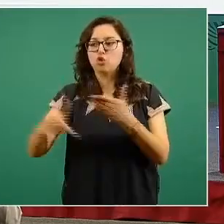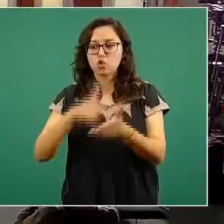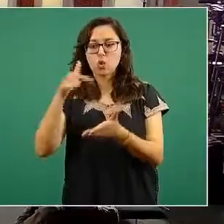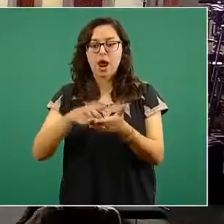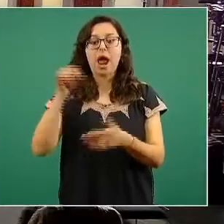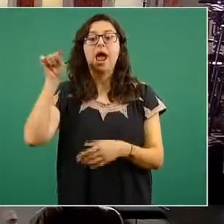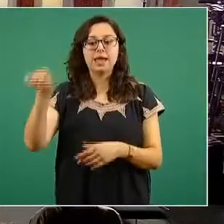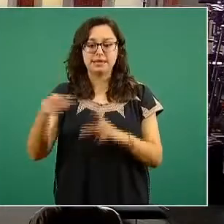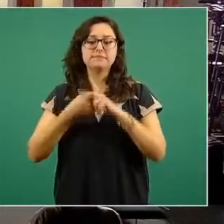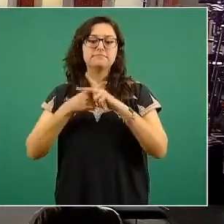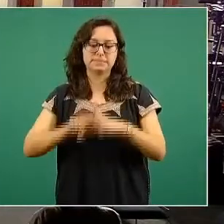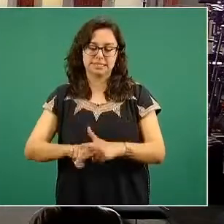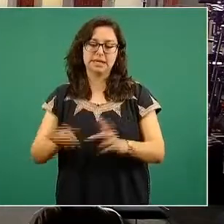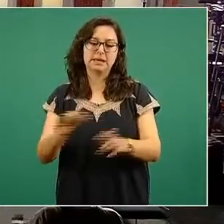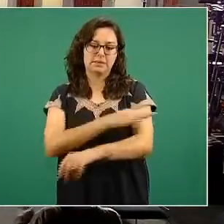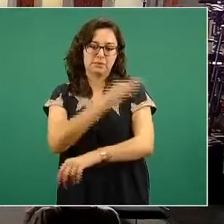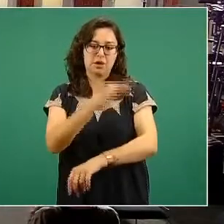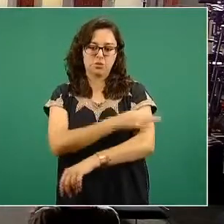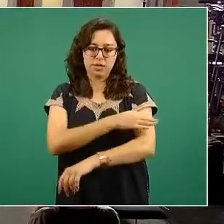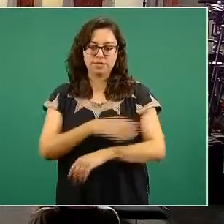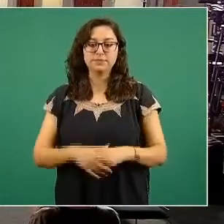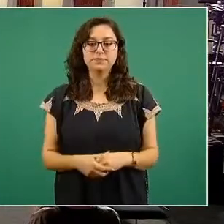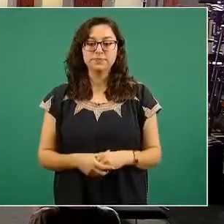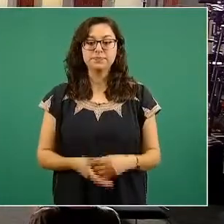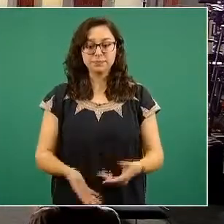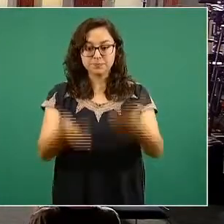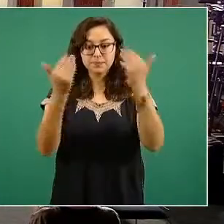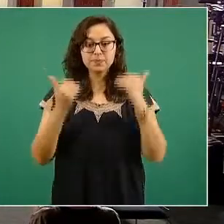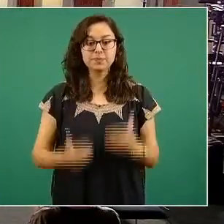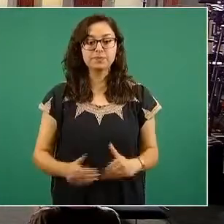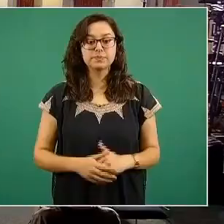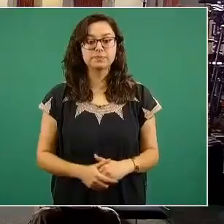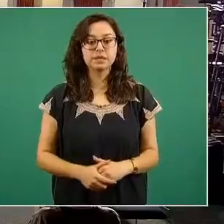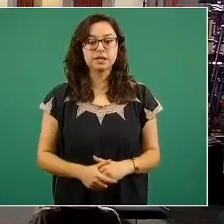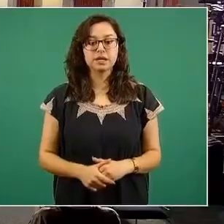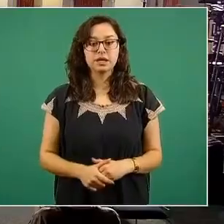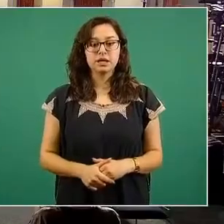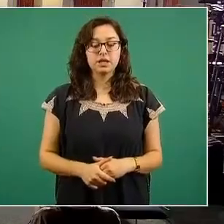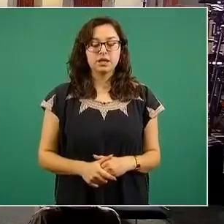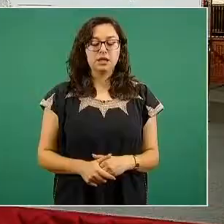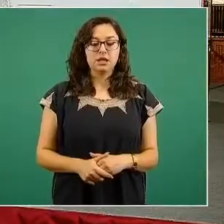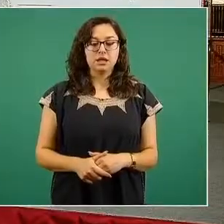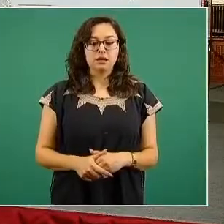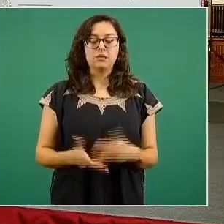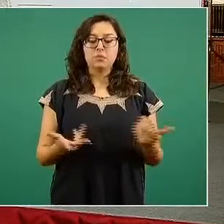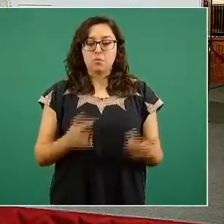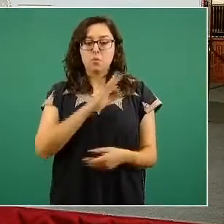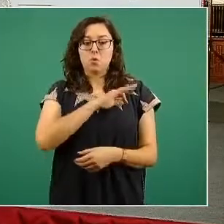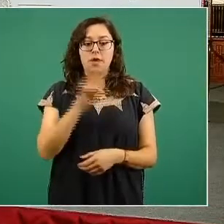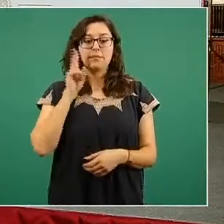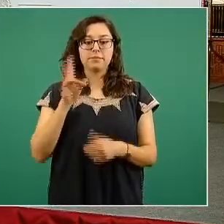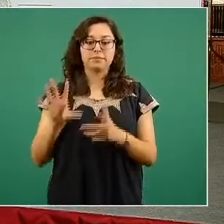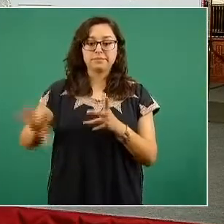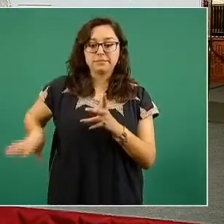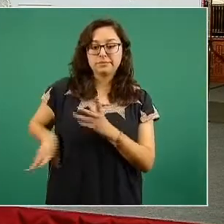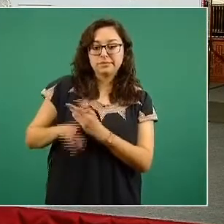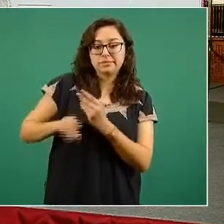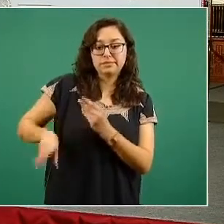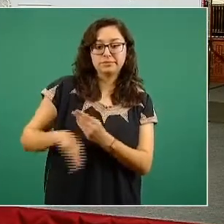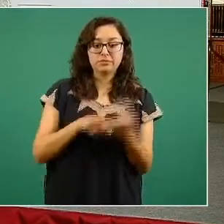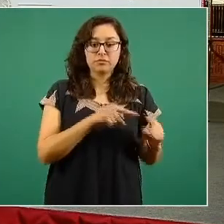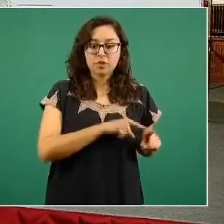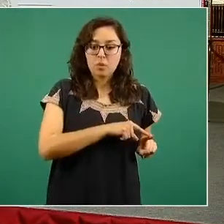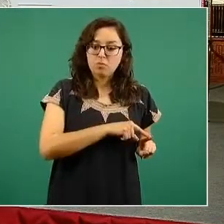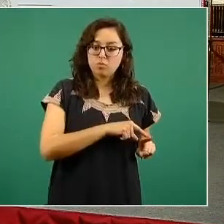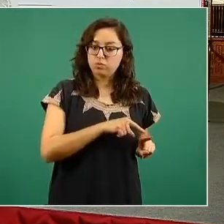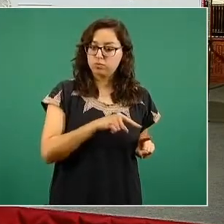como vacunación masiva. Vamos a ver la siguiente, por favor. Aquí tenemos ya la progresión. Noten ustedes la progresión